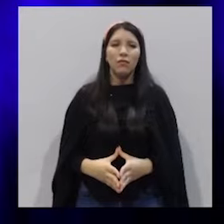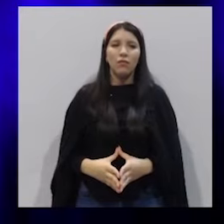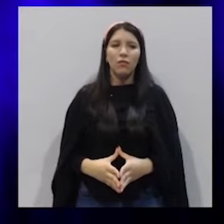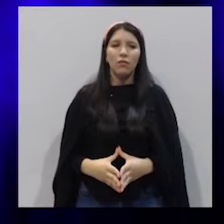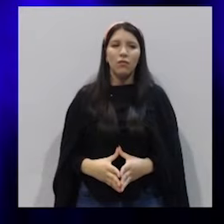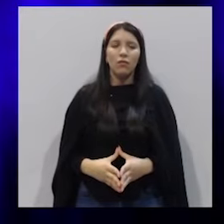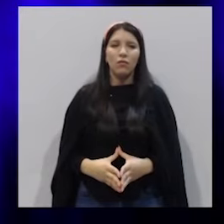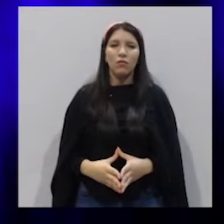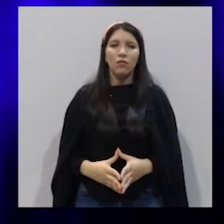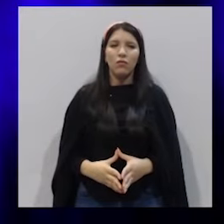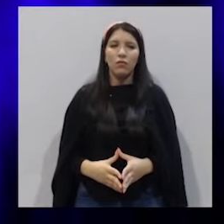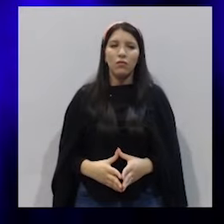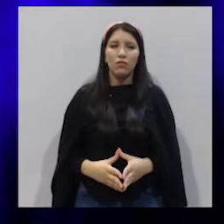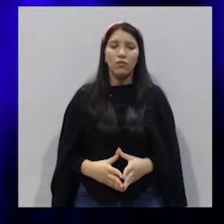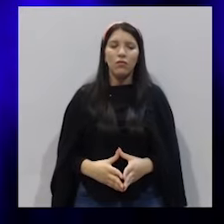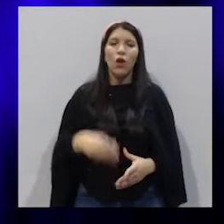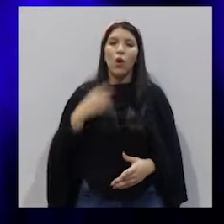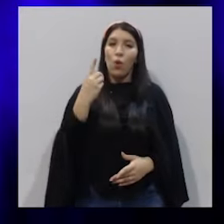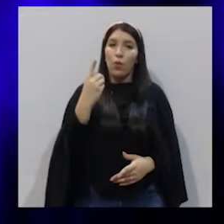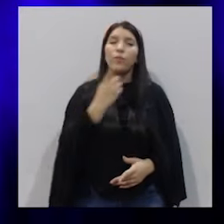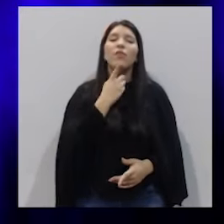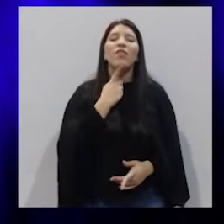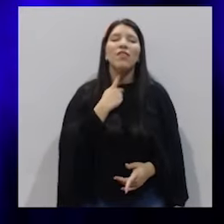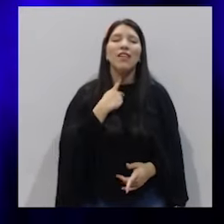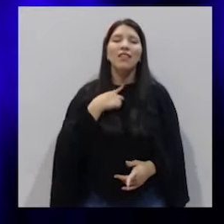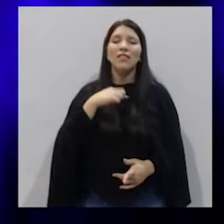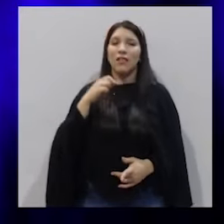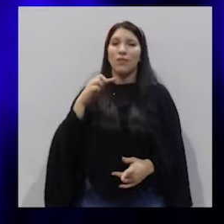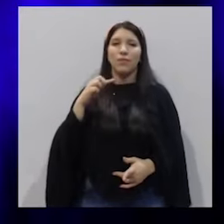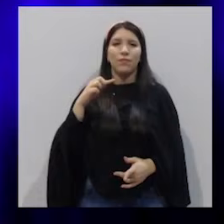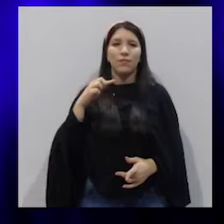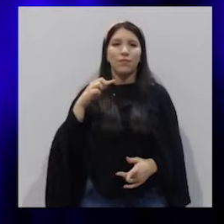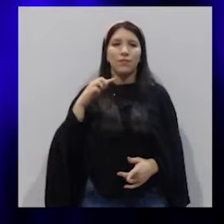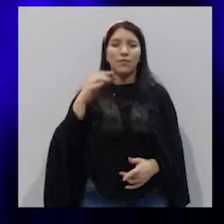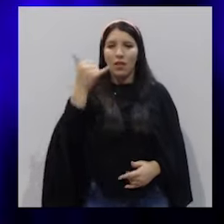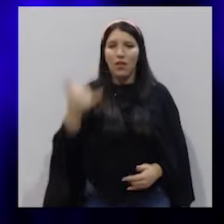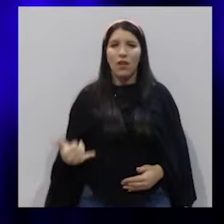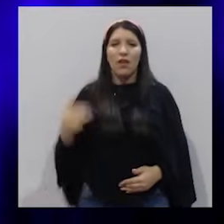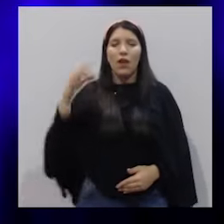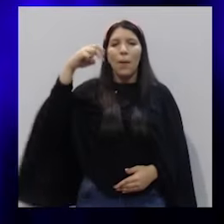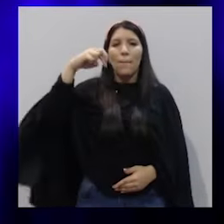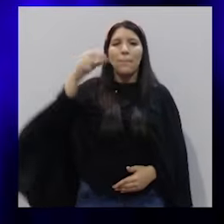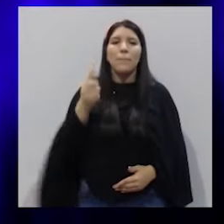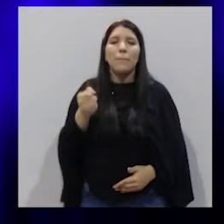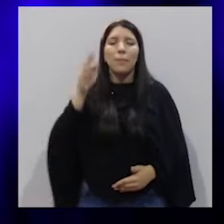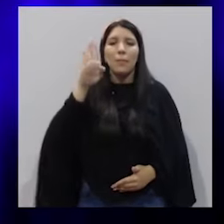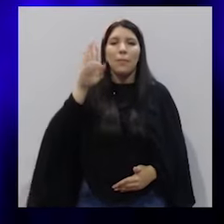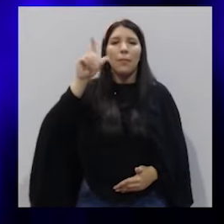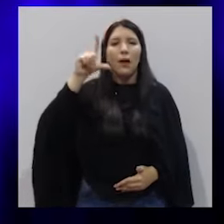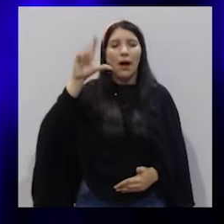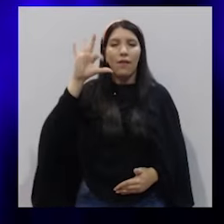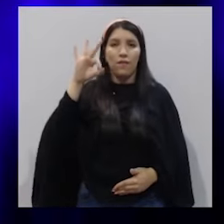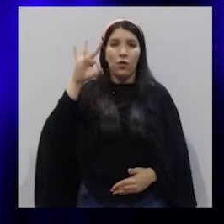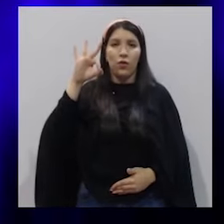siempre quería era que los que nacían de nuevo los que se convertían a cristo lo que pasaban a ser parte de la iglesia